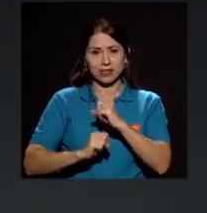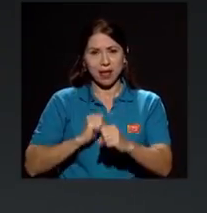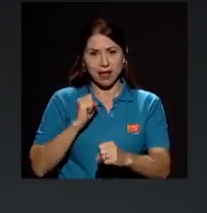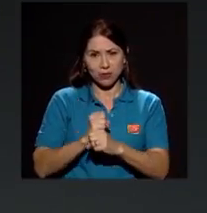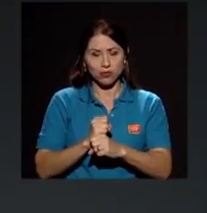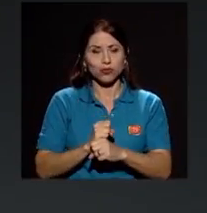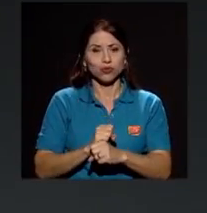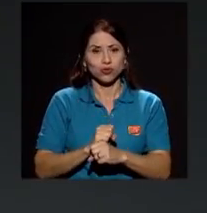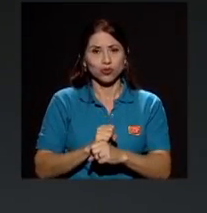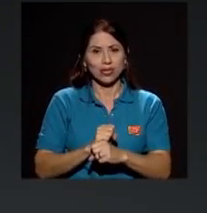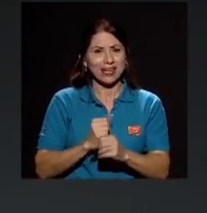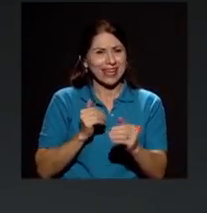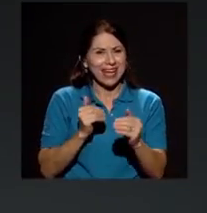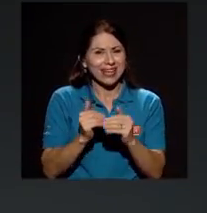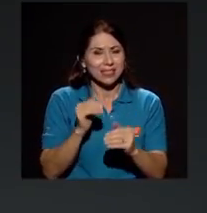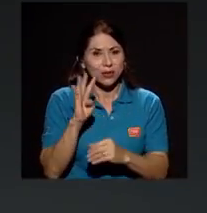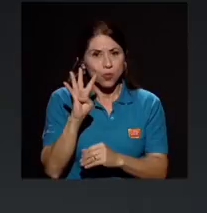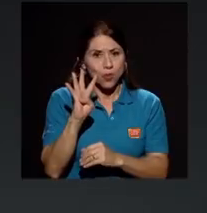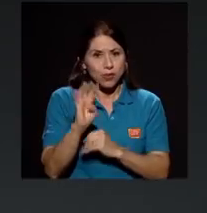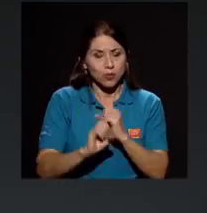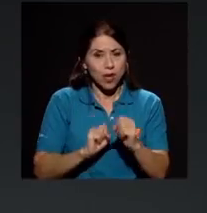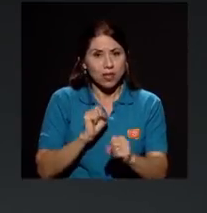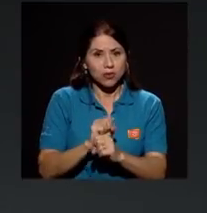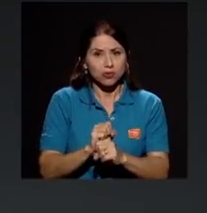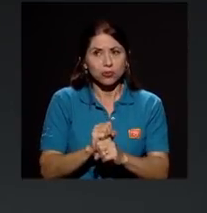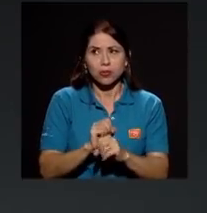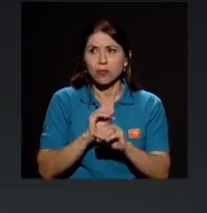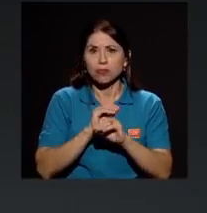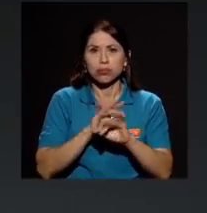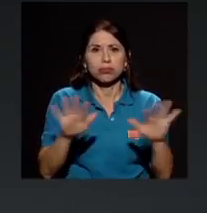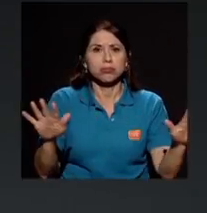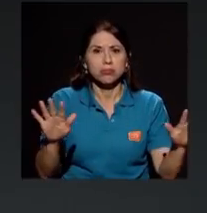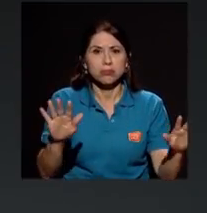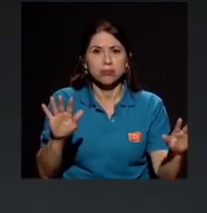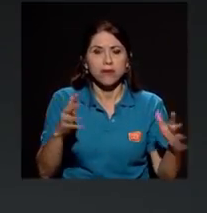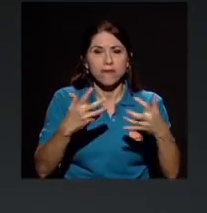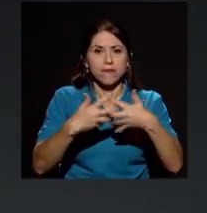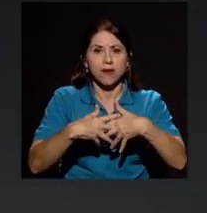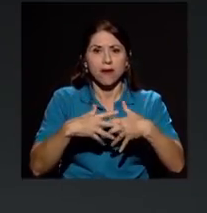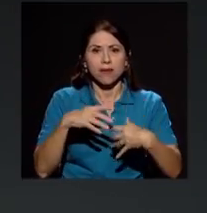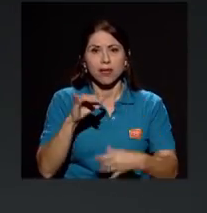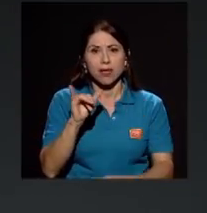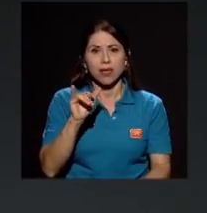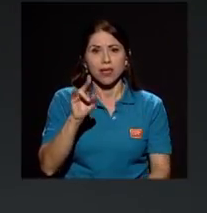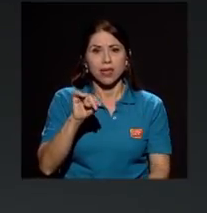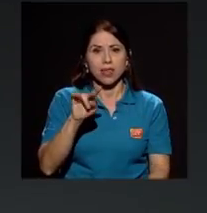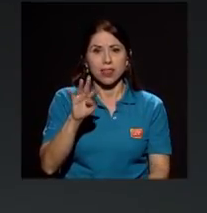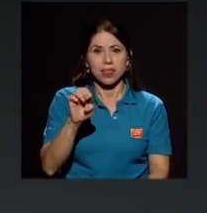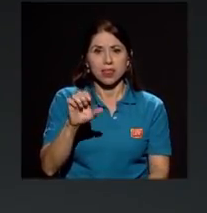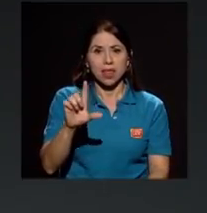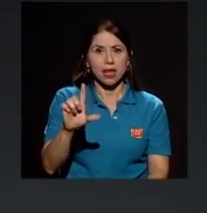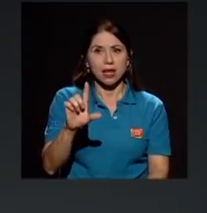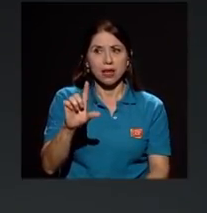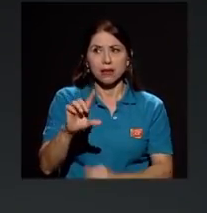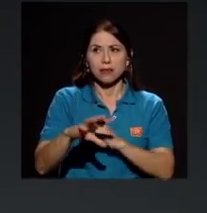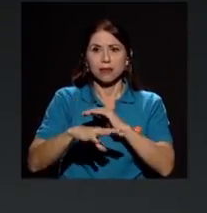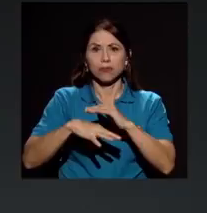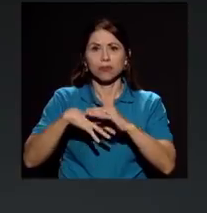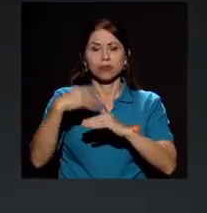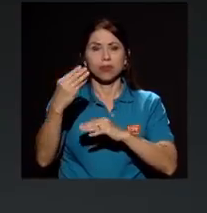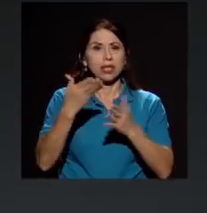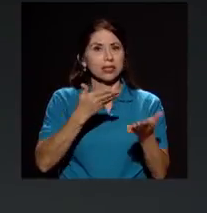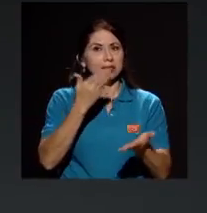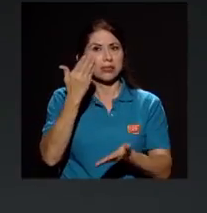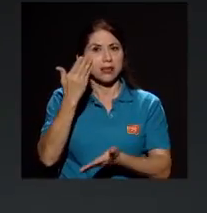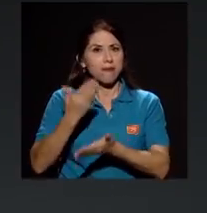acercándose a 4 nos dijeron que entre él se va y entonces pensamos que ahora quién podrá